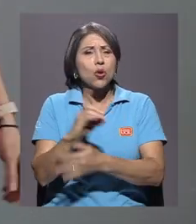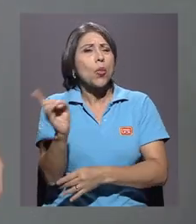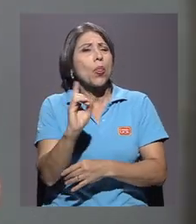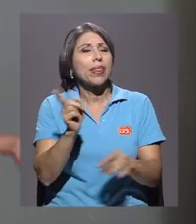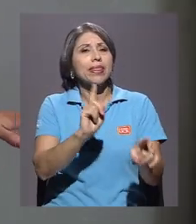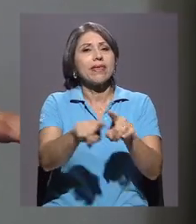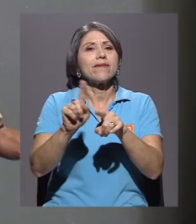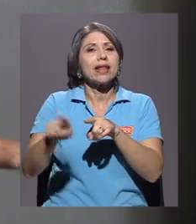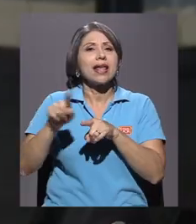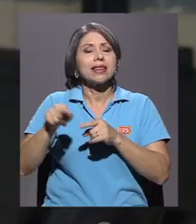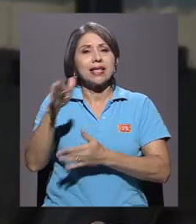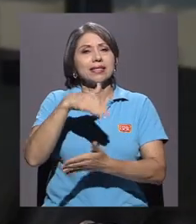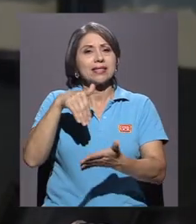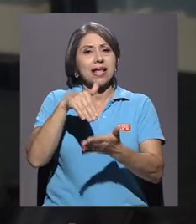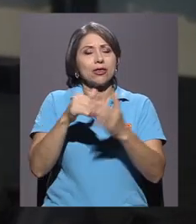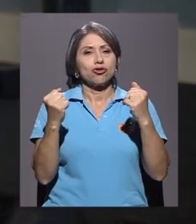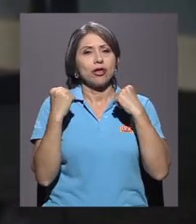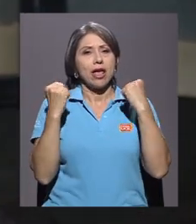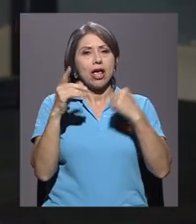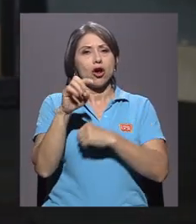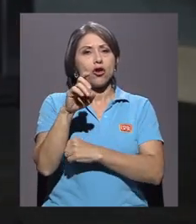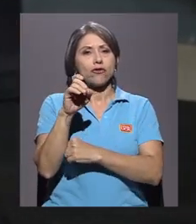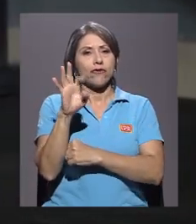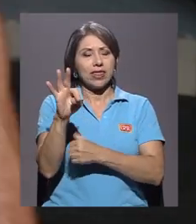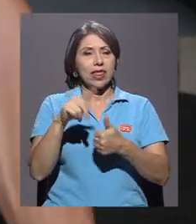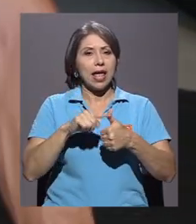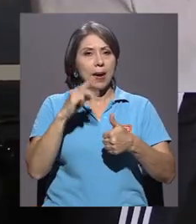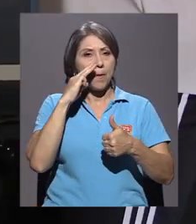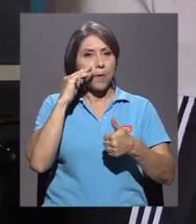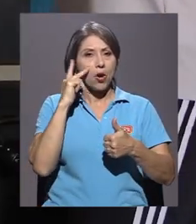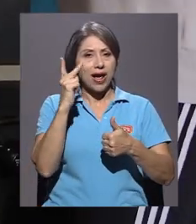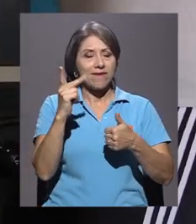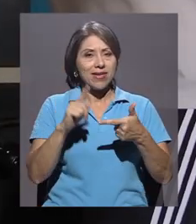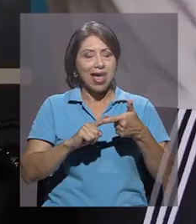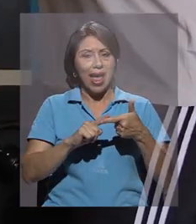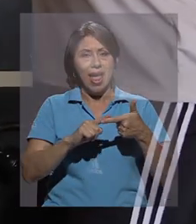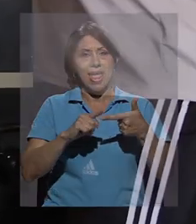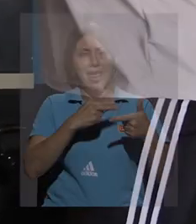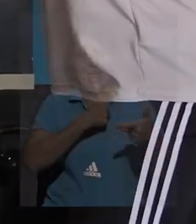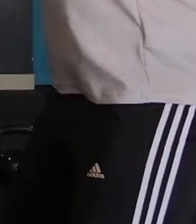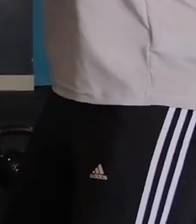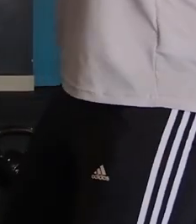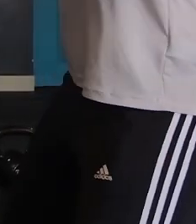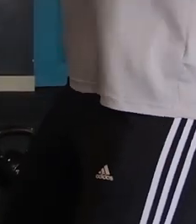realizó en diferentes centros de CrossFit en las zonas de Moravia, Heredia y Escazú.